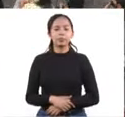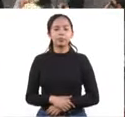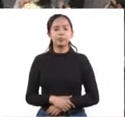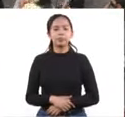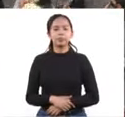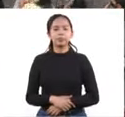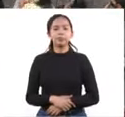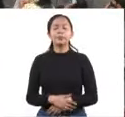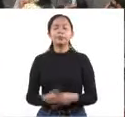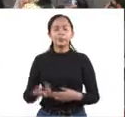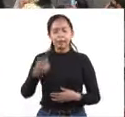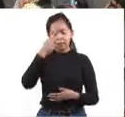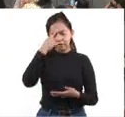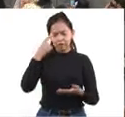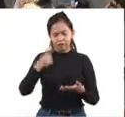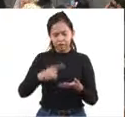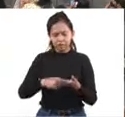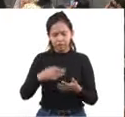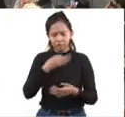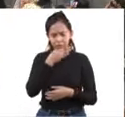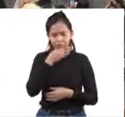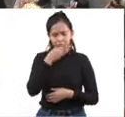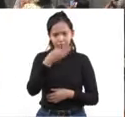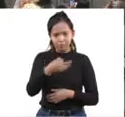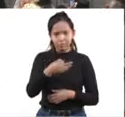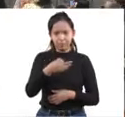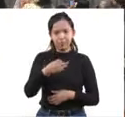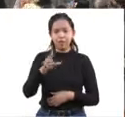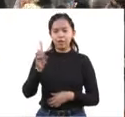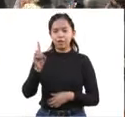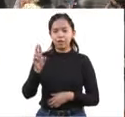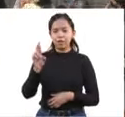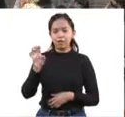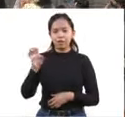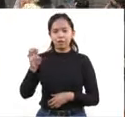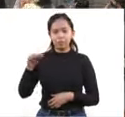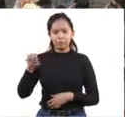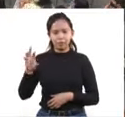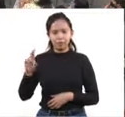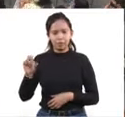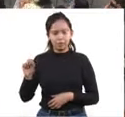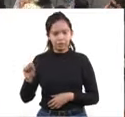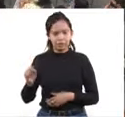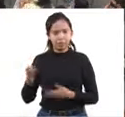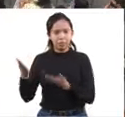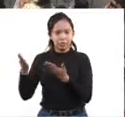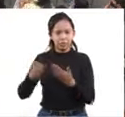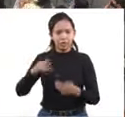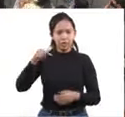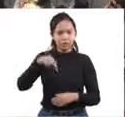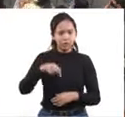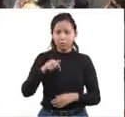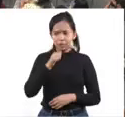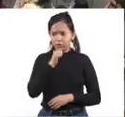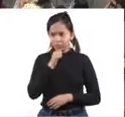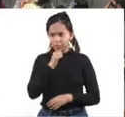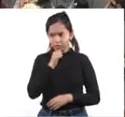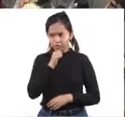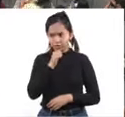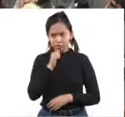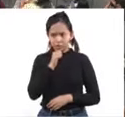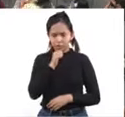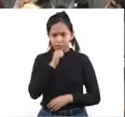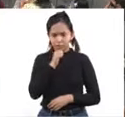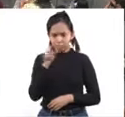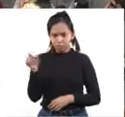Creo que van a anunciar ahora que los Dreamers, solamente los Dreamers, vengan a, no, al foro. ¿Todavía no? Okay, tú nos